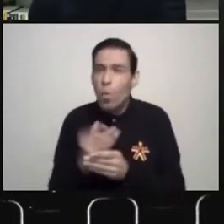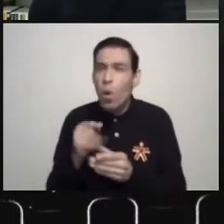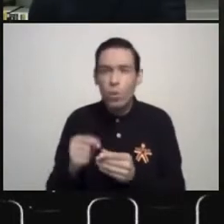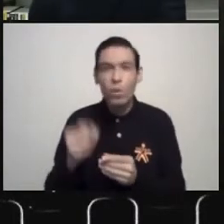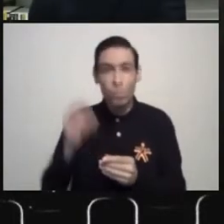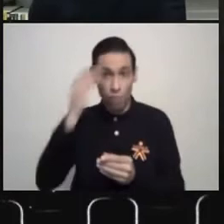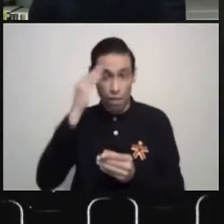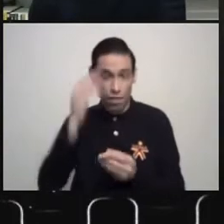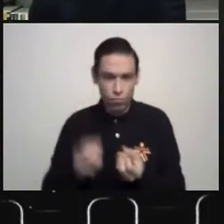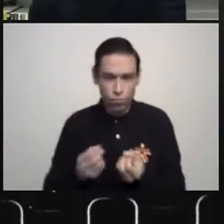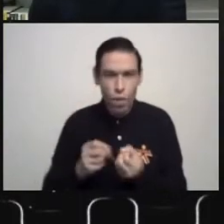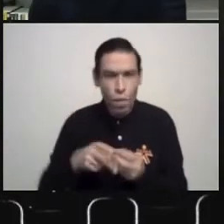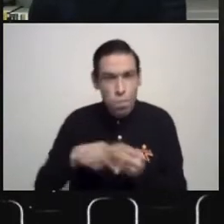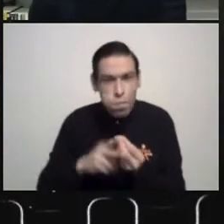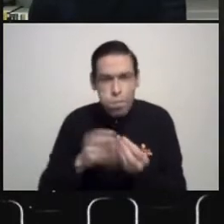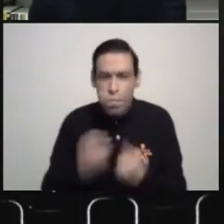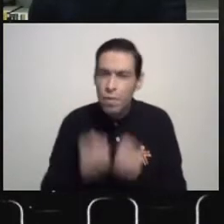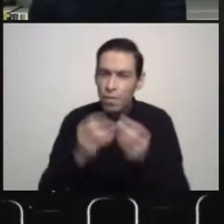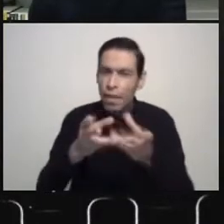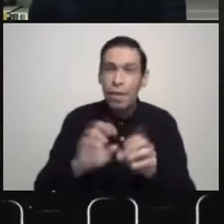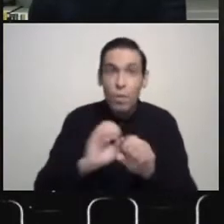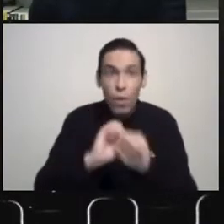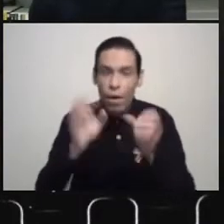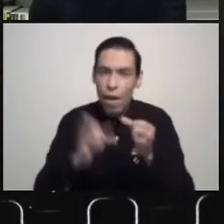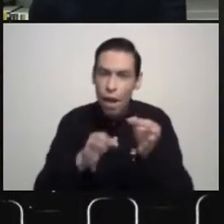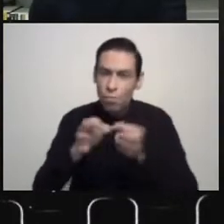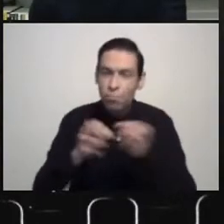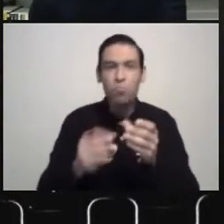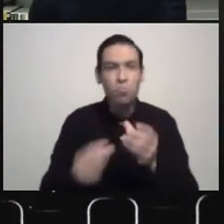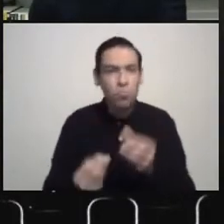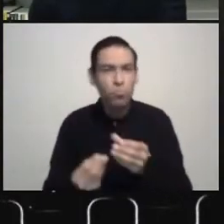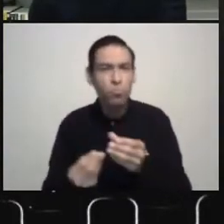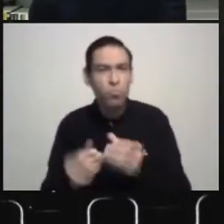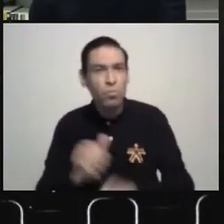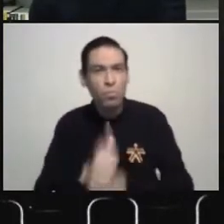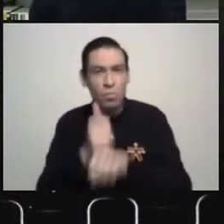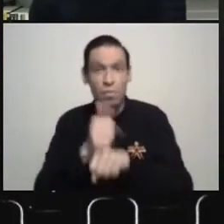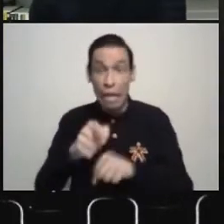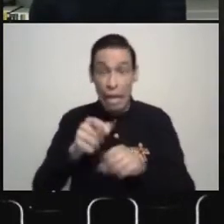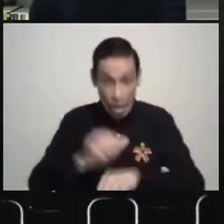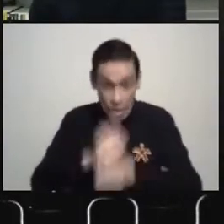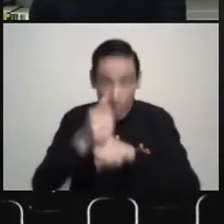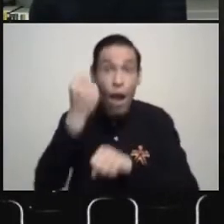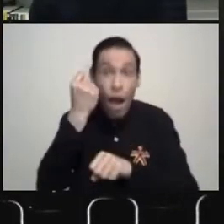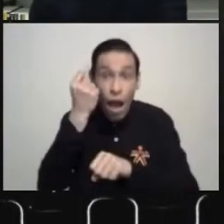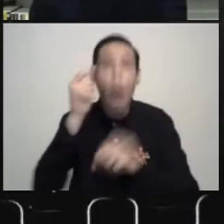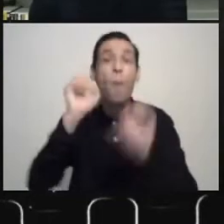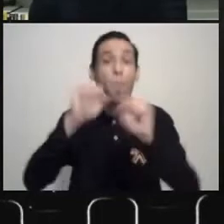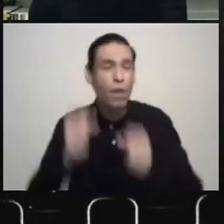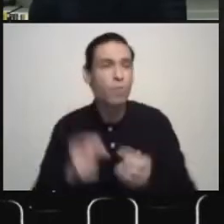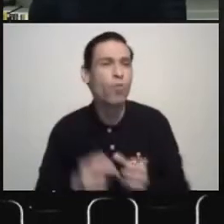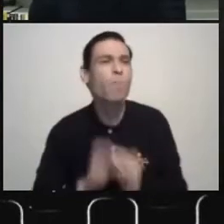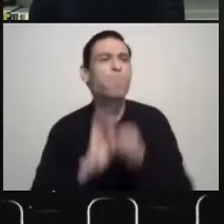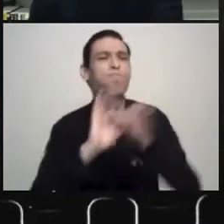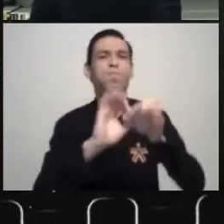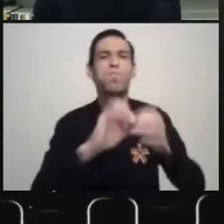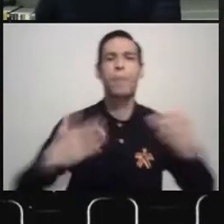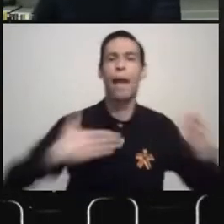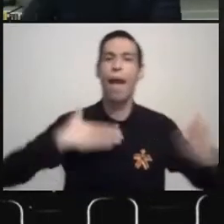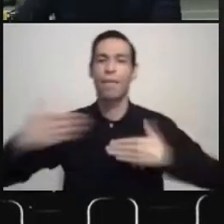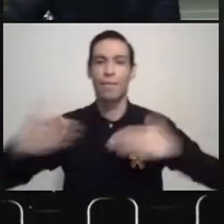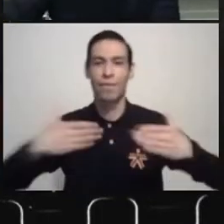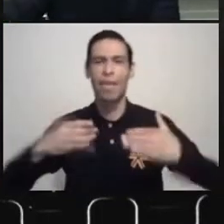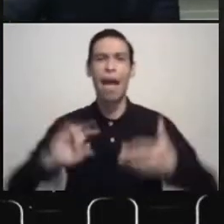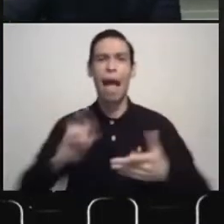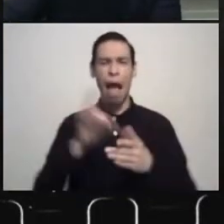un poco la dinámica y en esa forma las cosas salen bien. Cuando no hay la aceptación de esa cadena es cuando comienza